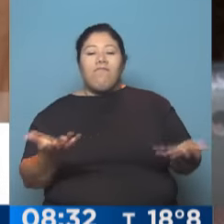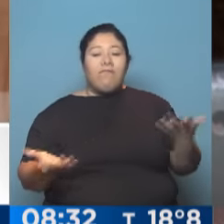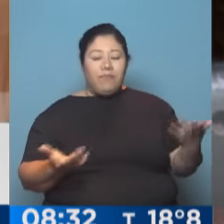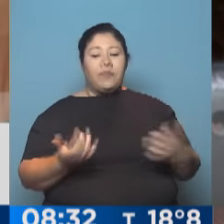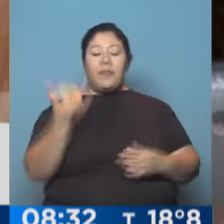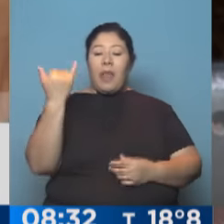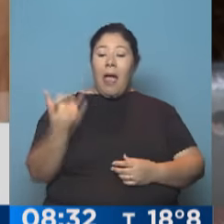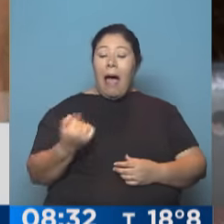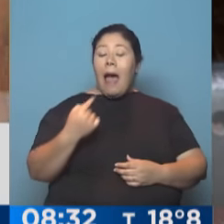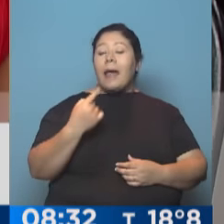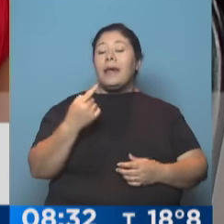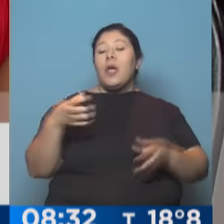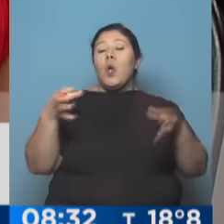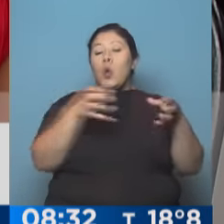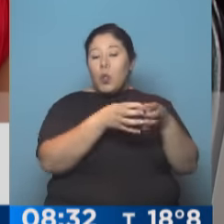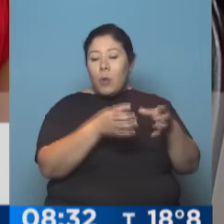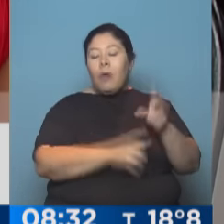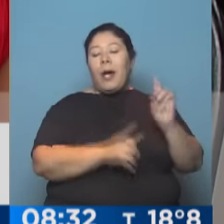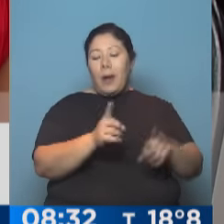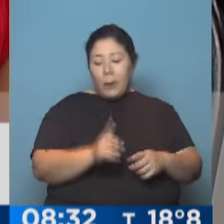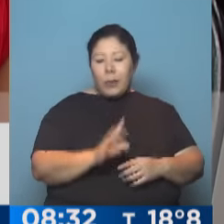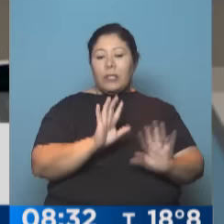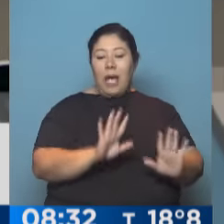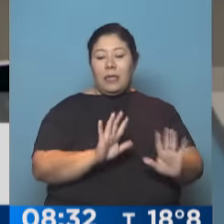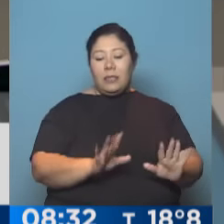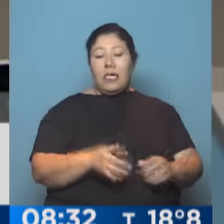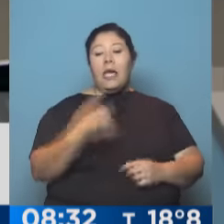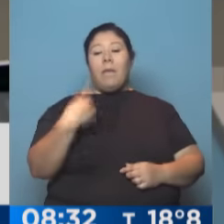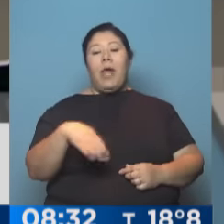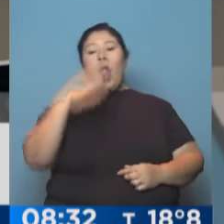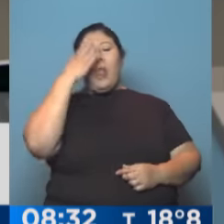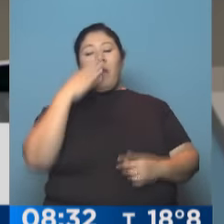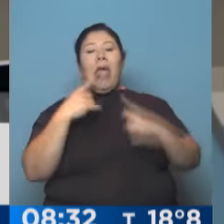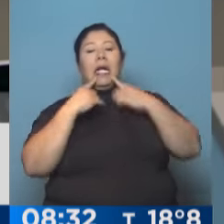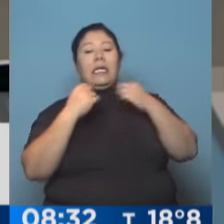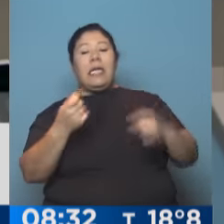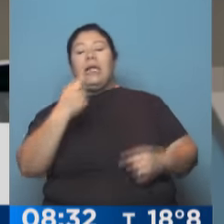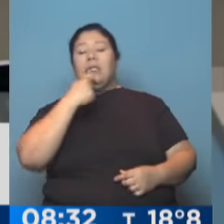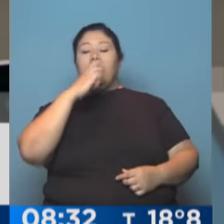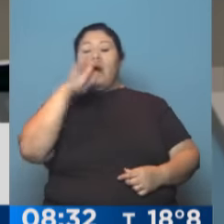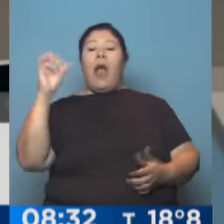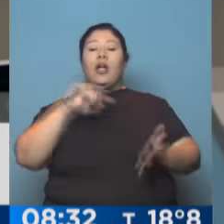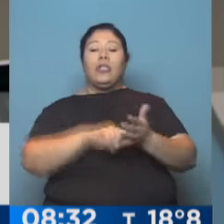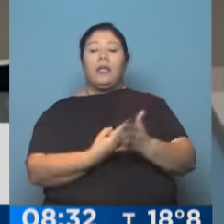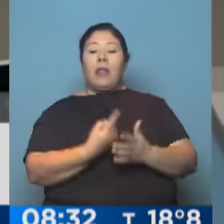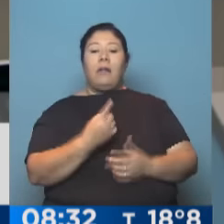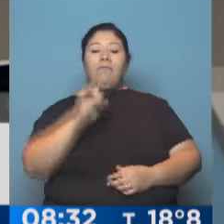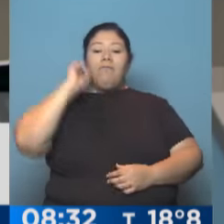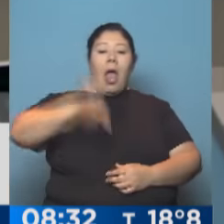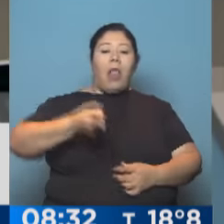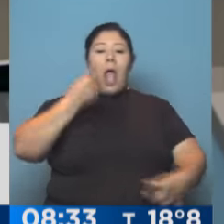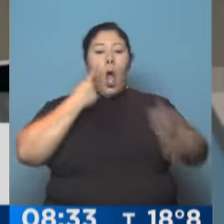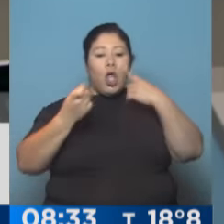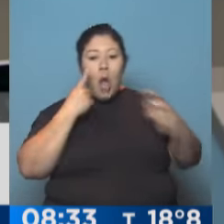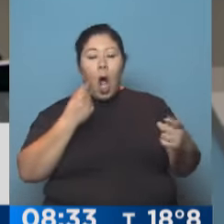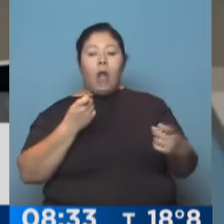intención de alguno de estos sectores no y después critican cuando el Banco Central toma algunas medidas bastante fuertes de control de regulación